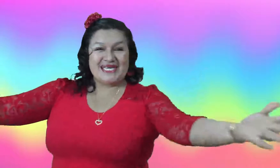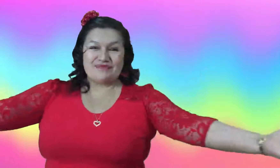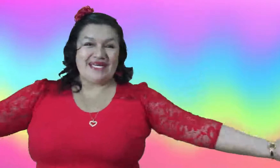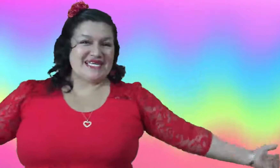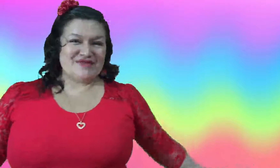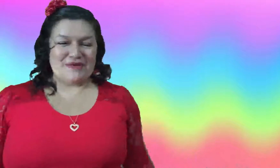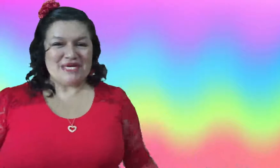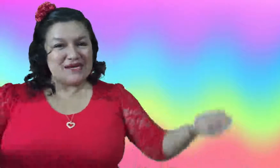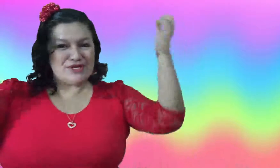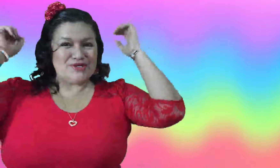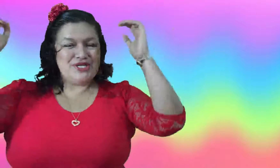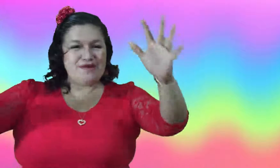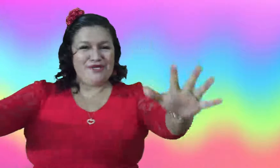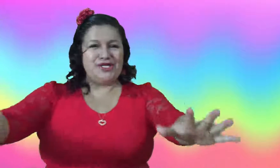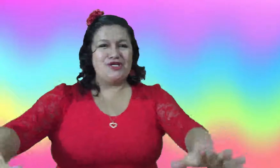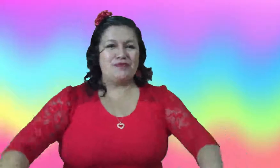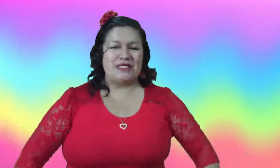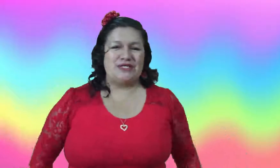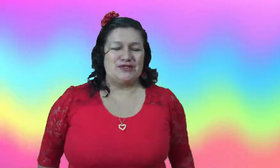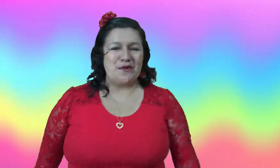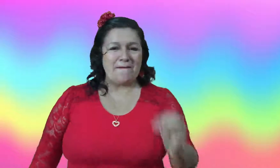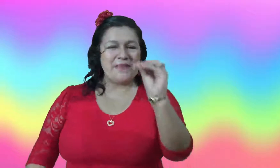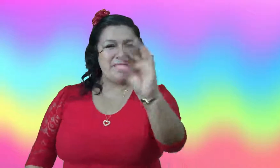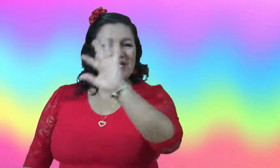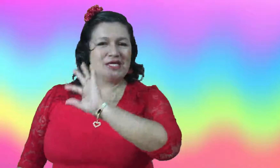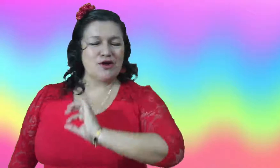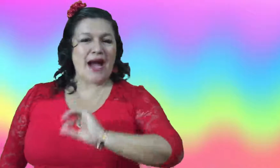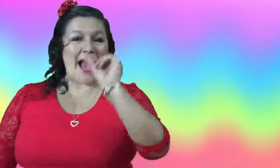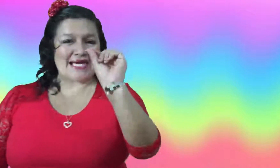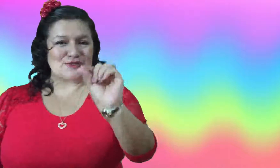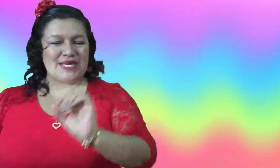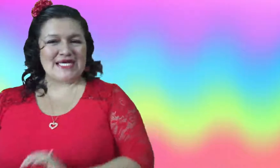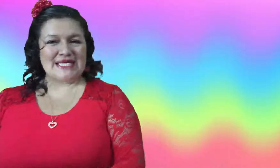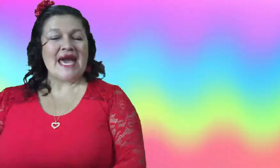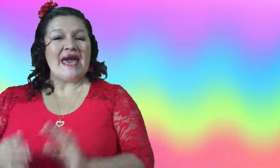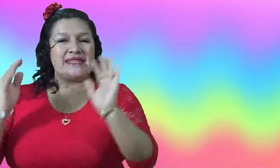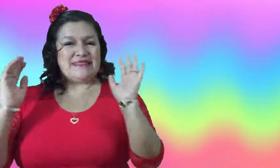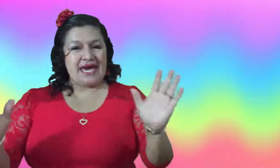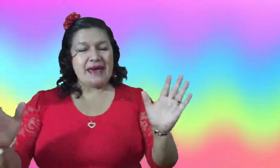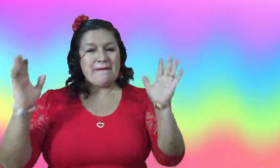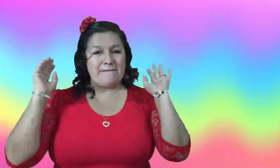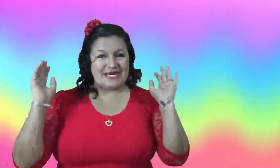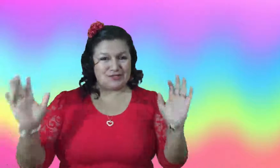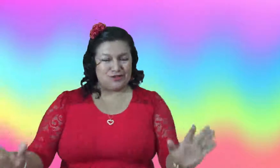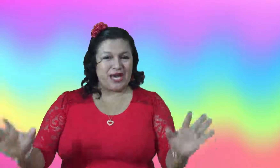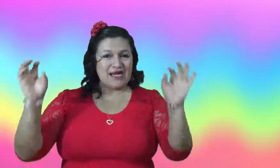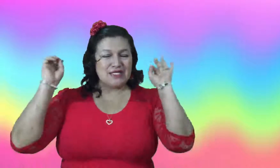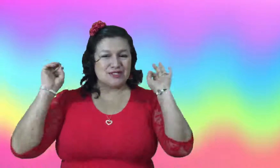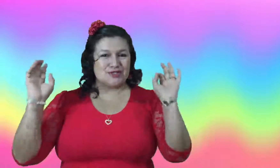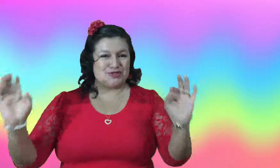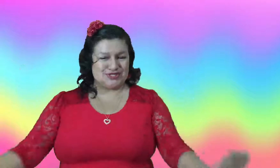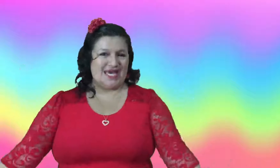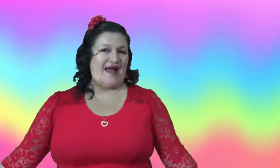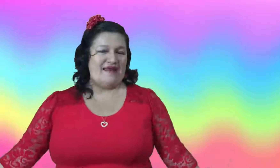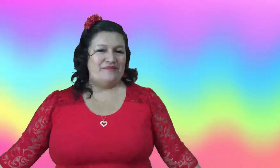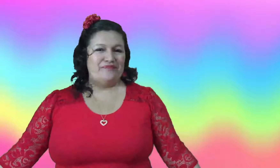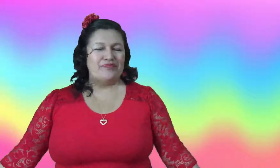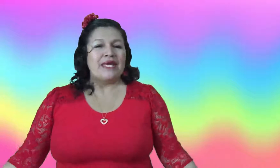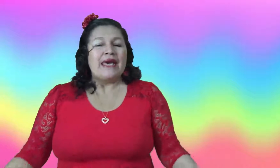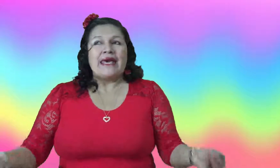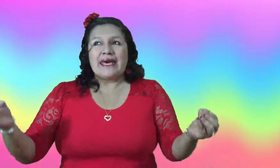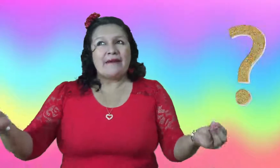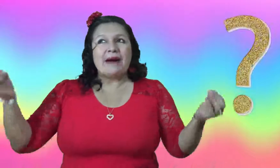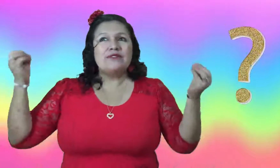¡Buenos días, padres de familia! ¡Buenos días, mi niño precioso! ¡Bienvenido a su clase de personal social!